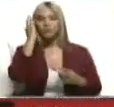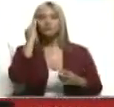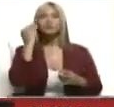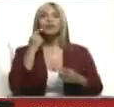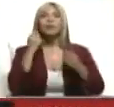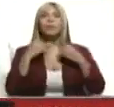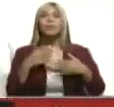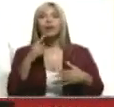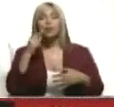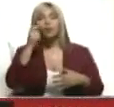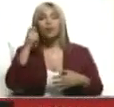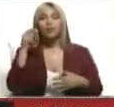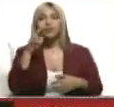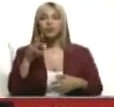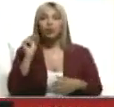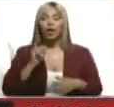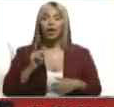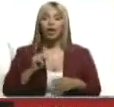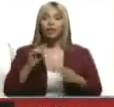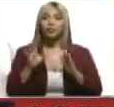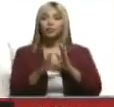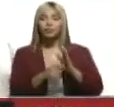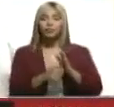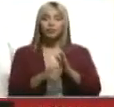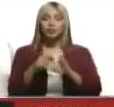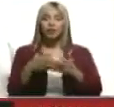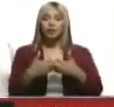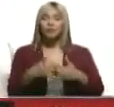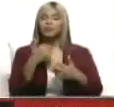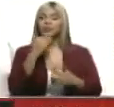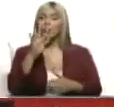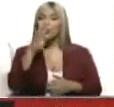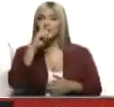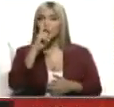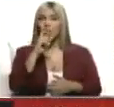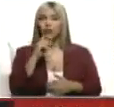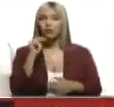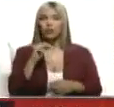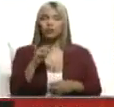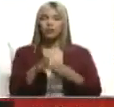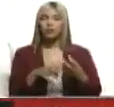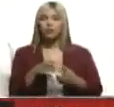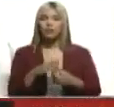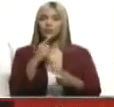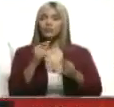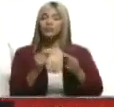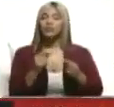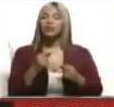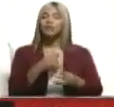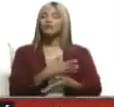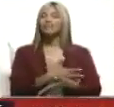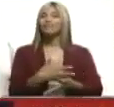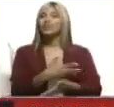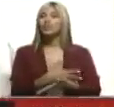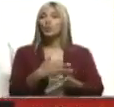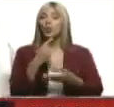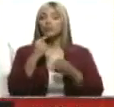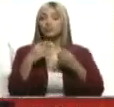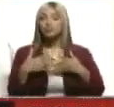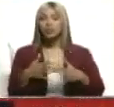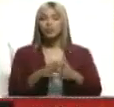traído al pueblo venezolano este despojo de Citgo? Ya vamos para 4 años en esta situación. Se hablan de unas cifras multimillonarias en